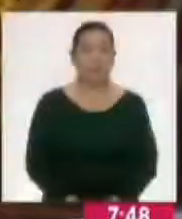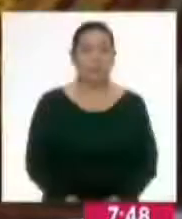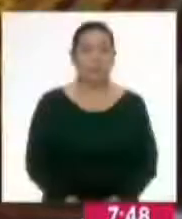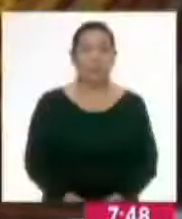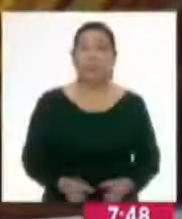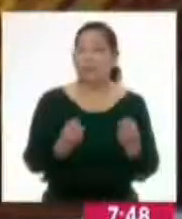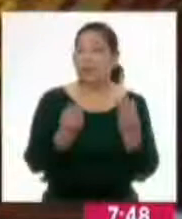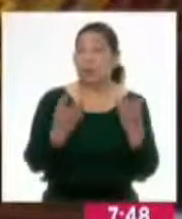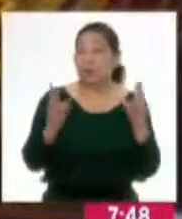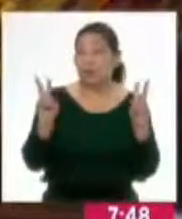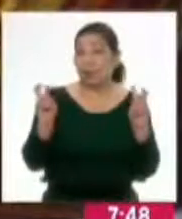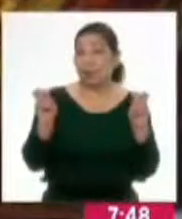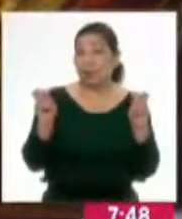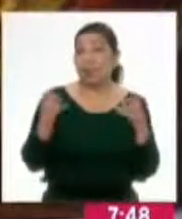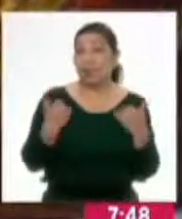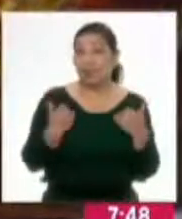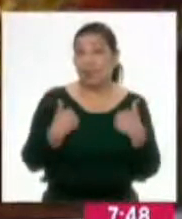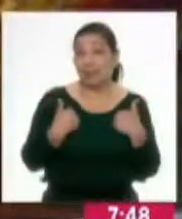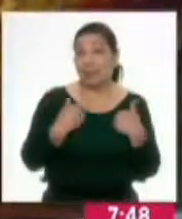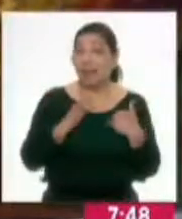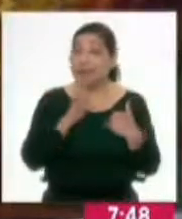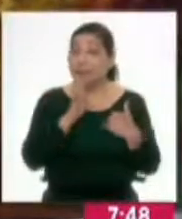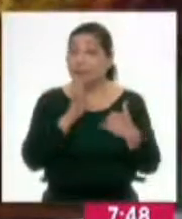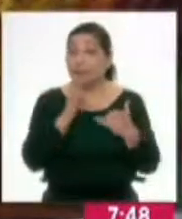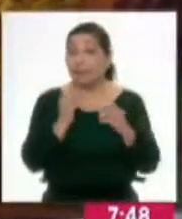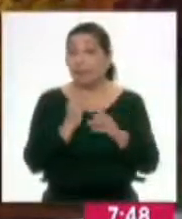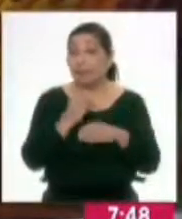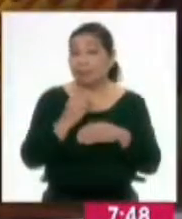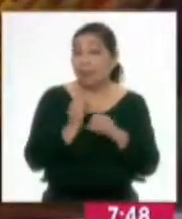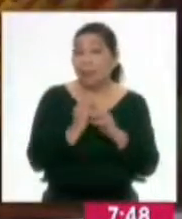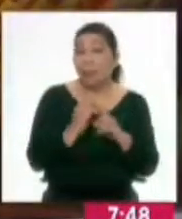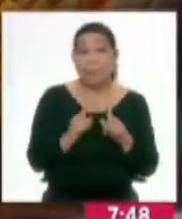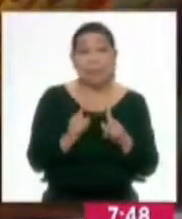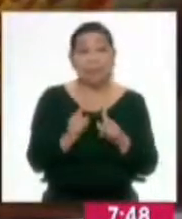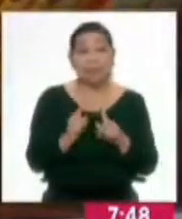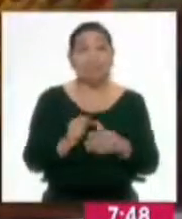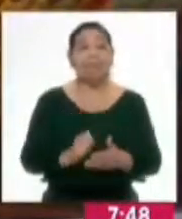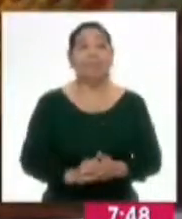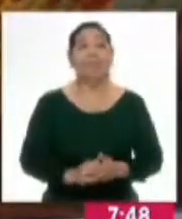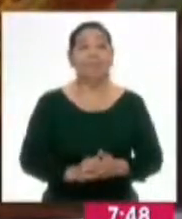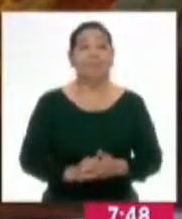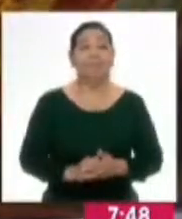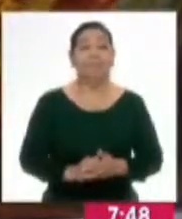son muchísimos los temas que tenemos que abordar en el día a día, pero con la producción